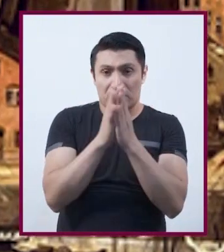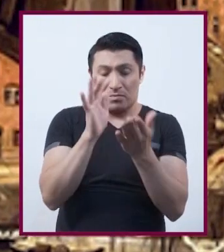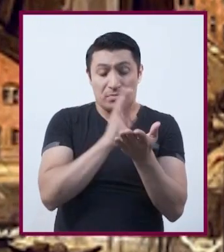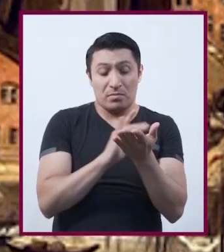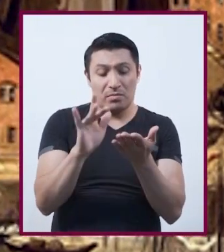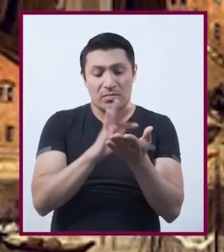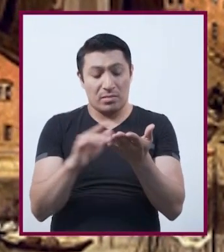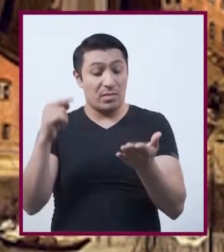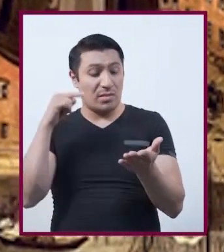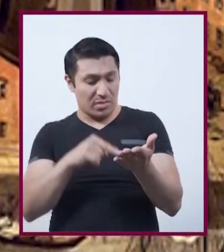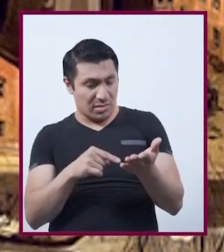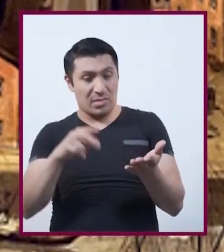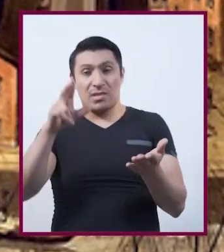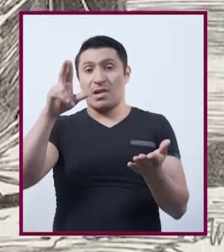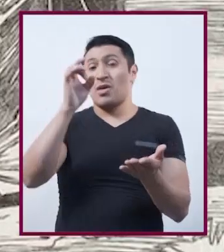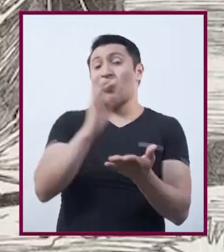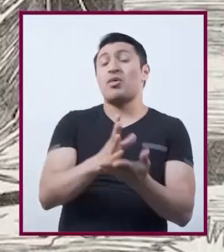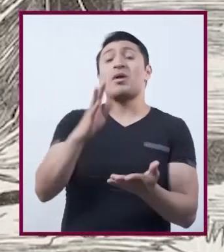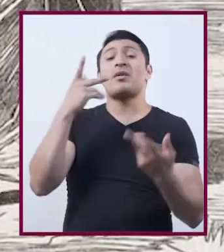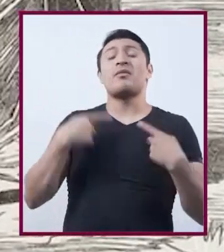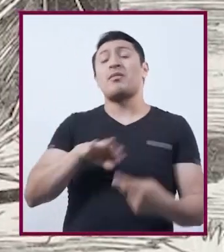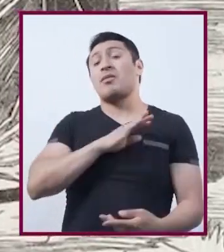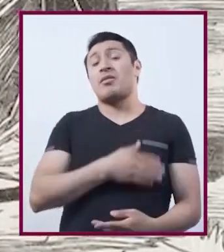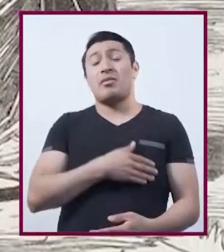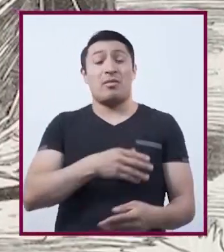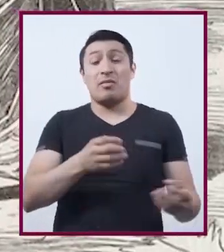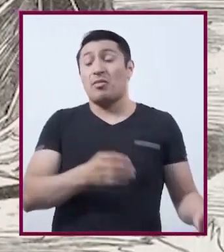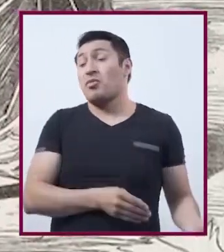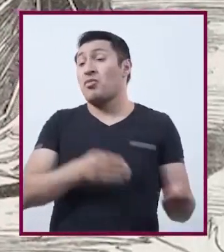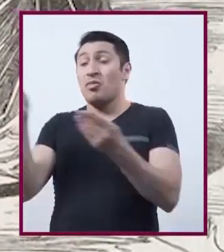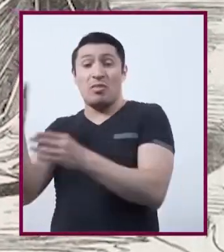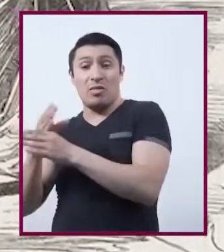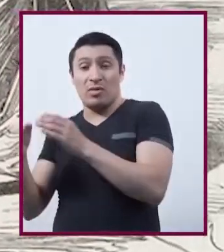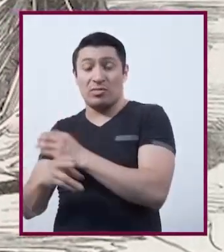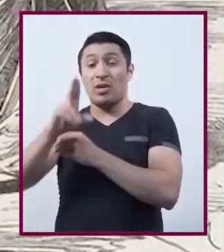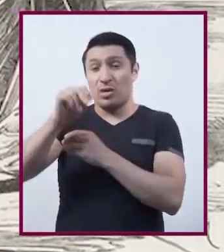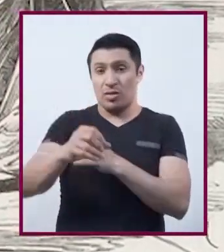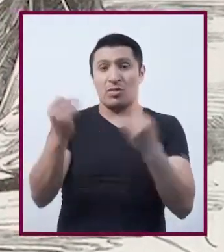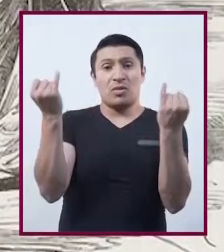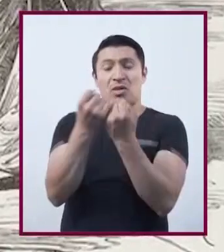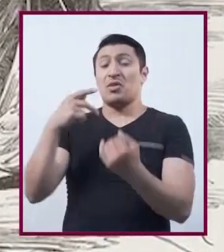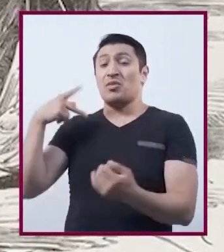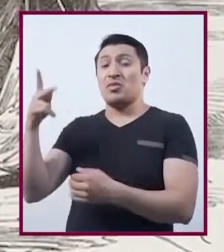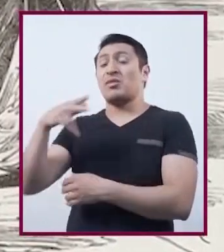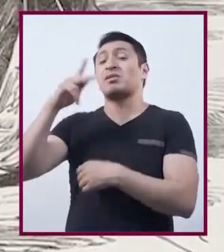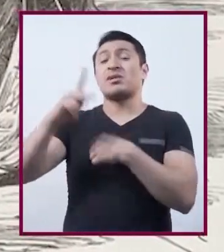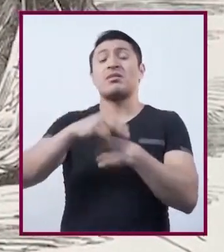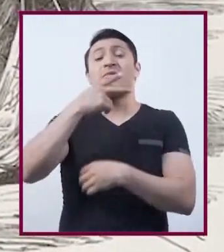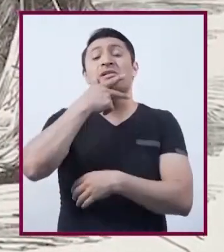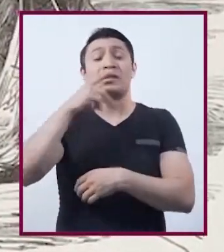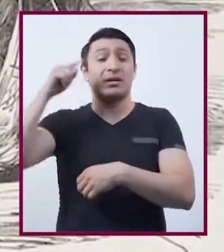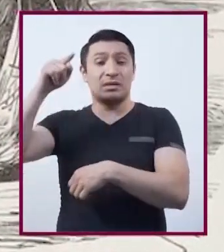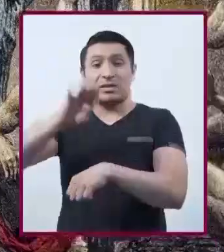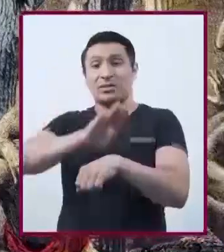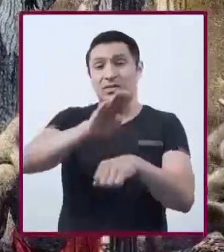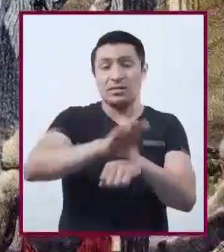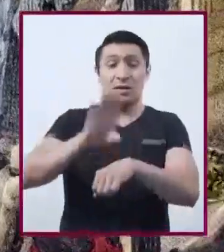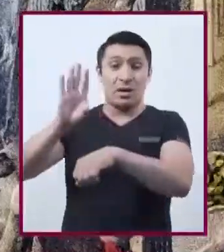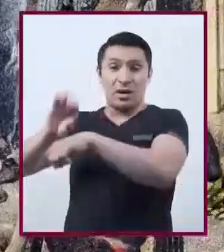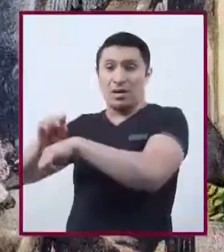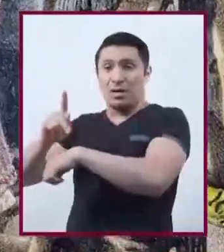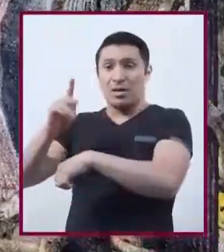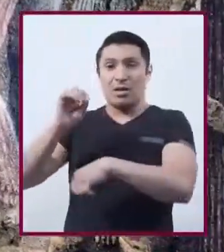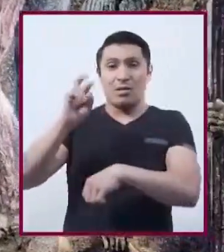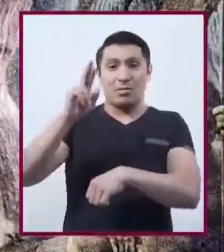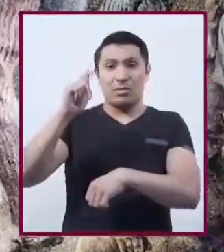Así nació la Revolución Industrial, gracias al financiamiento de rápidas y eficaces innovaciones tecnológicas. ¿Y